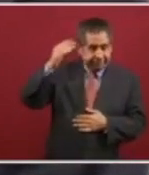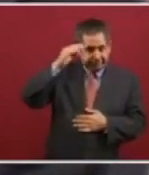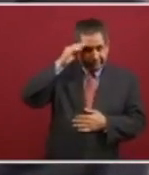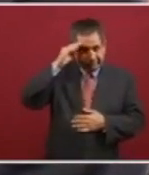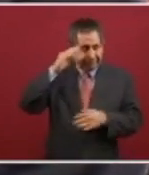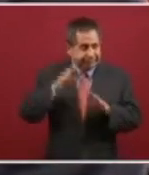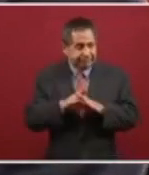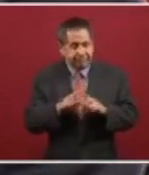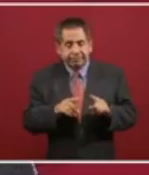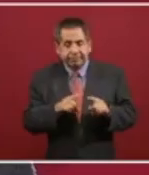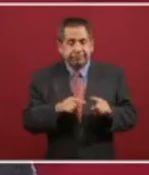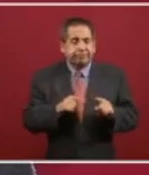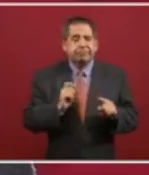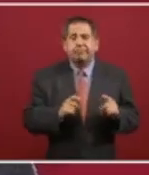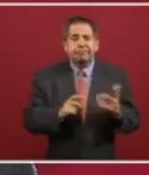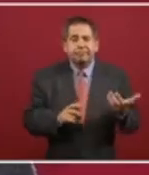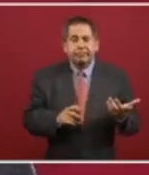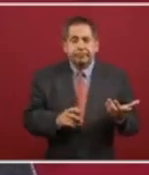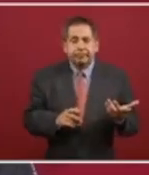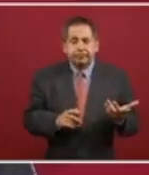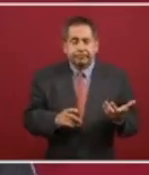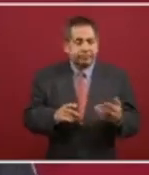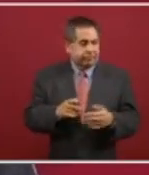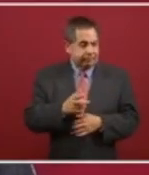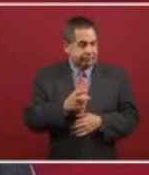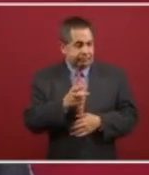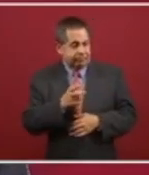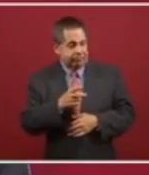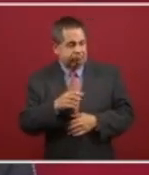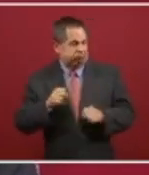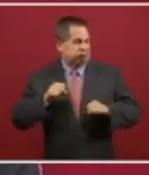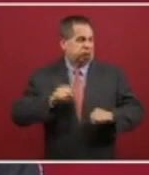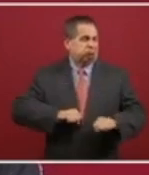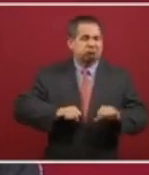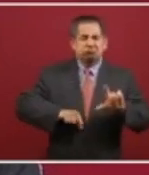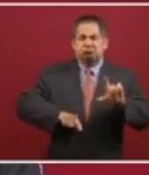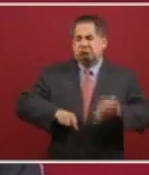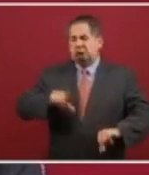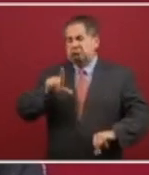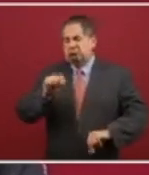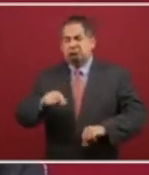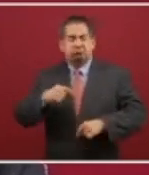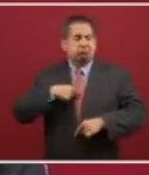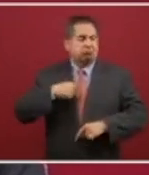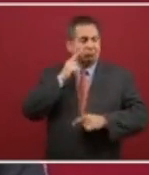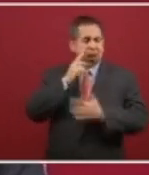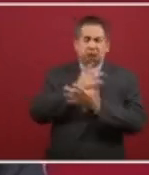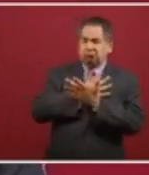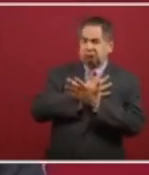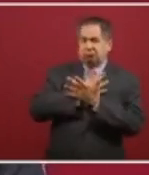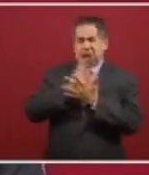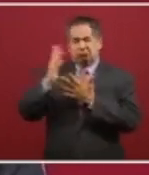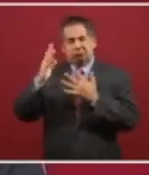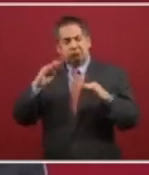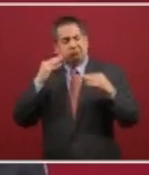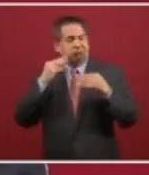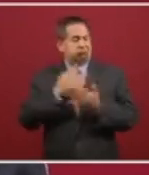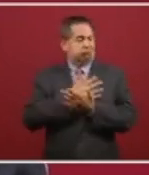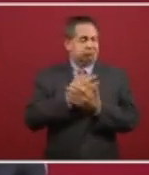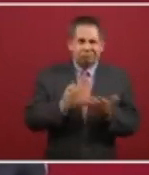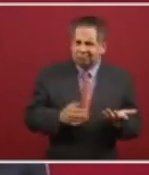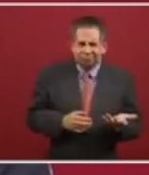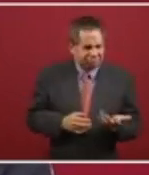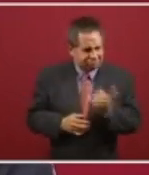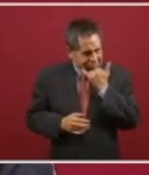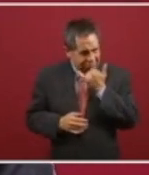el que se actuara con prepotencia, con extravagancias, que el